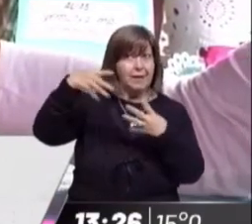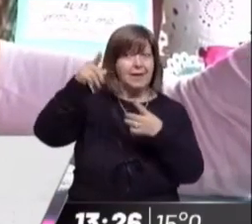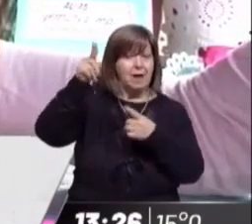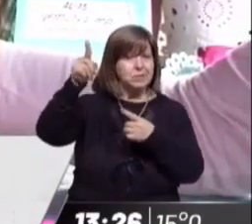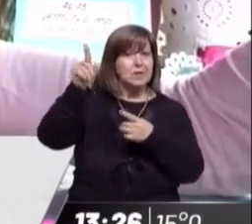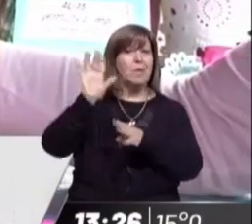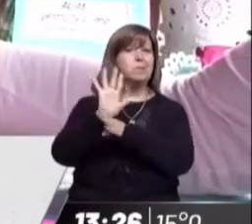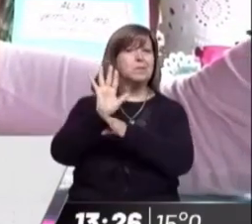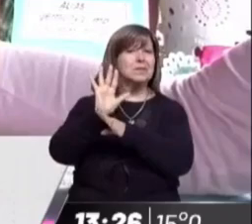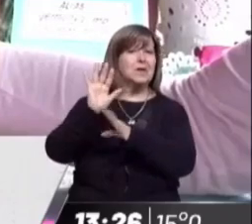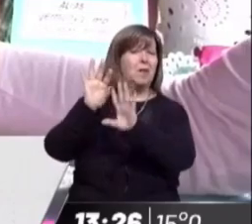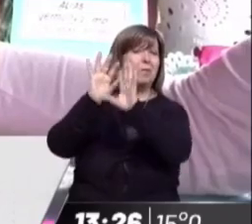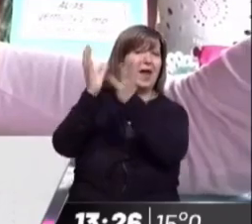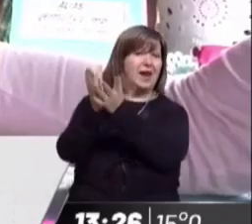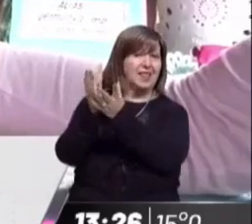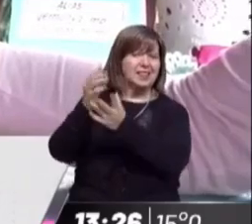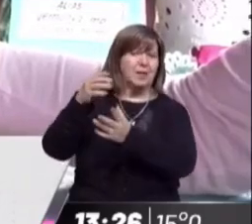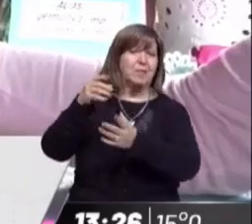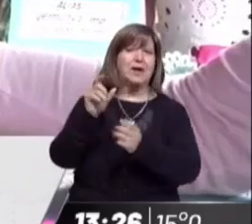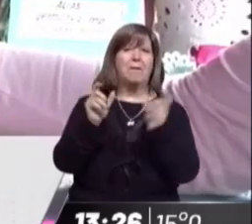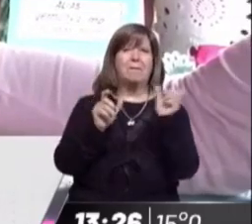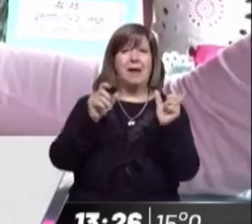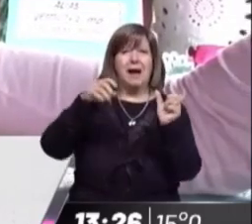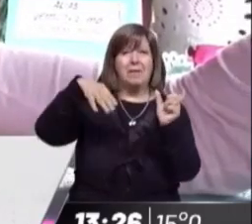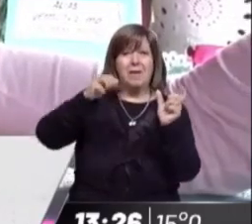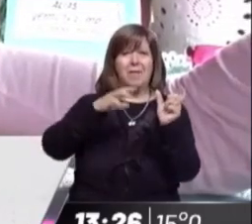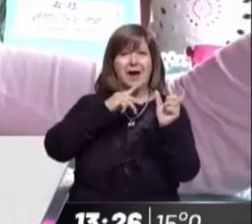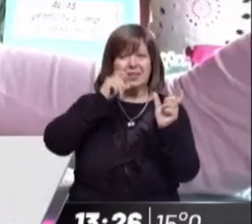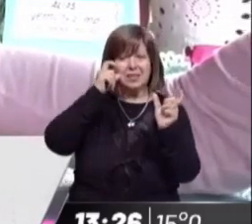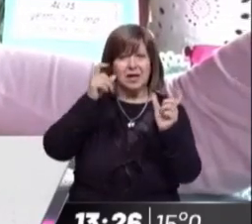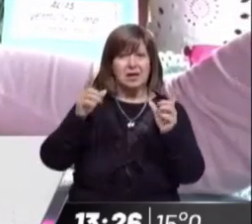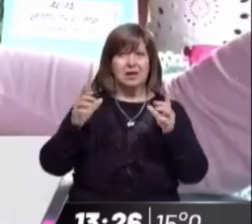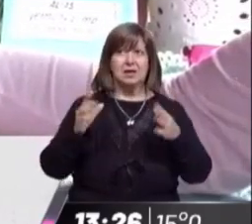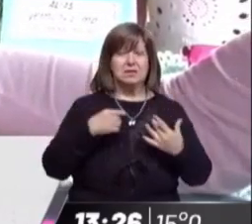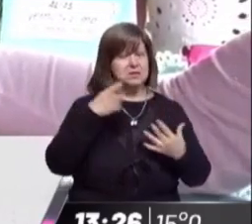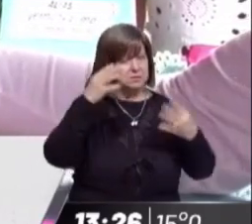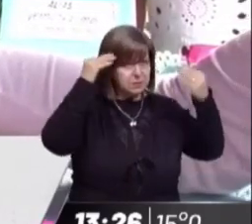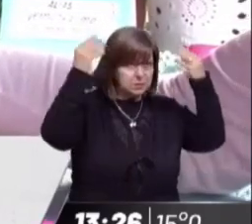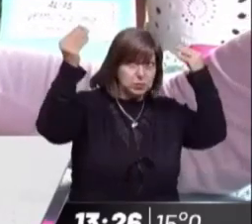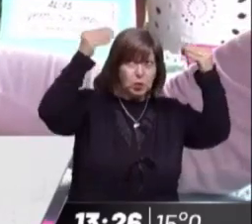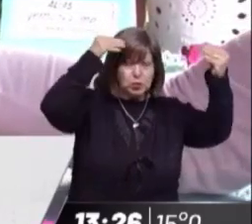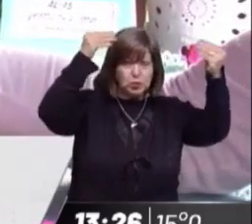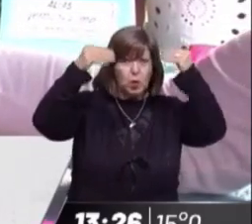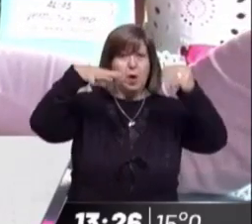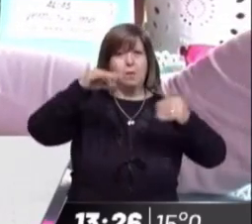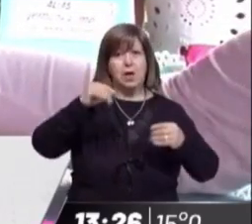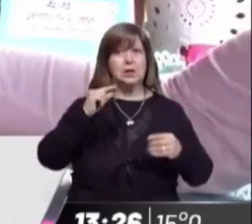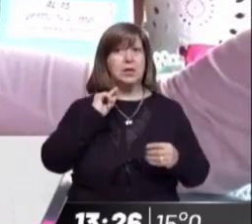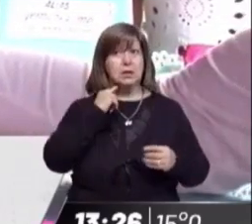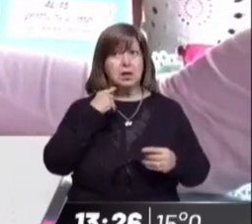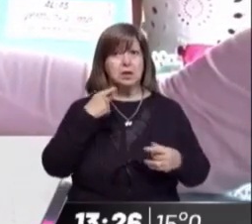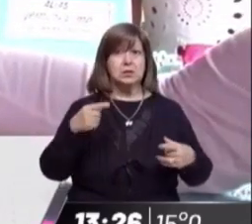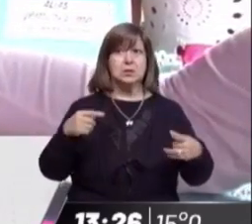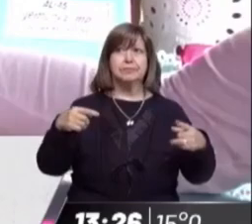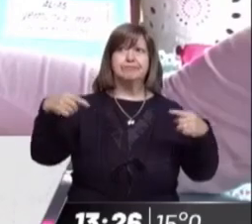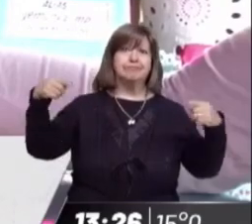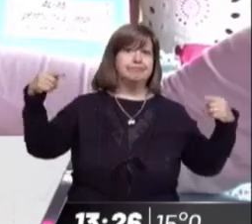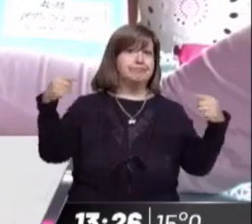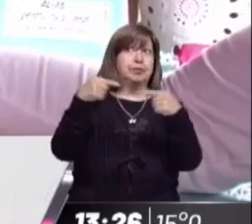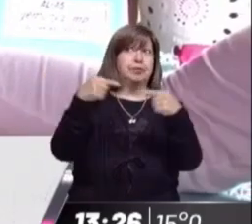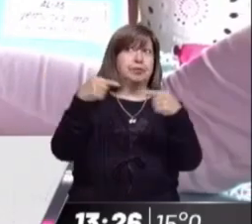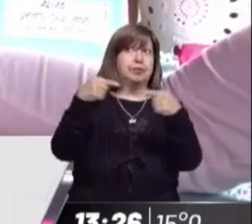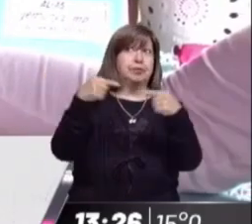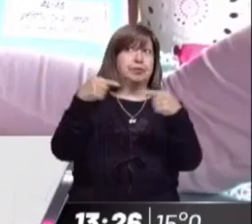eso se va uniendo y hace que tengamos esta creencia que el martes 13 es lo peor